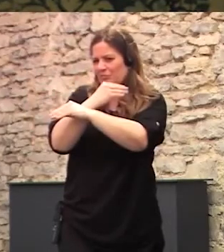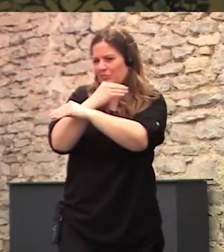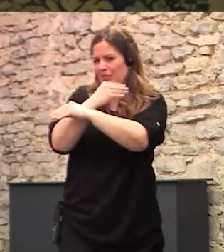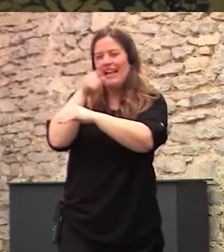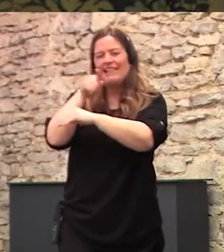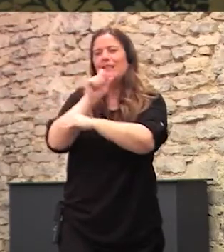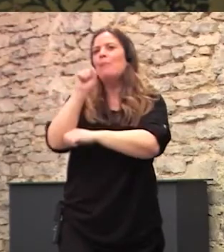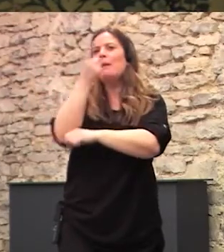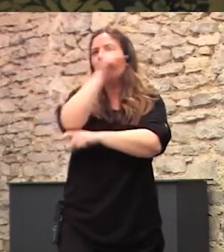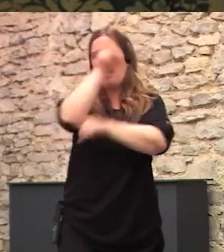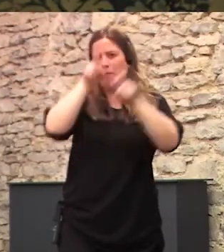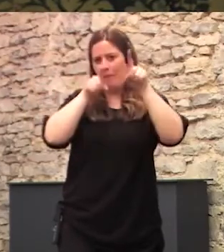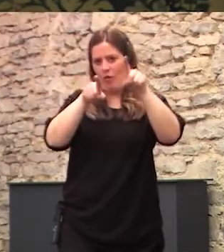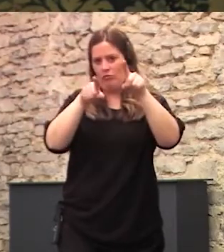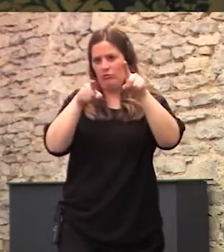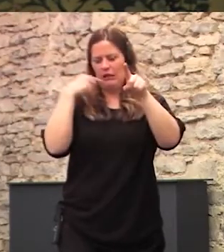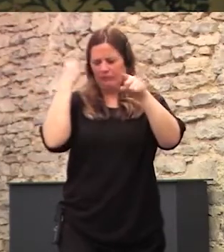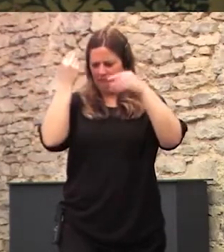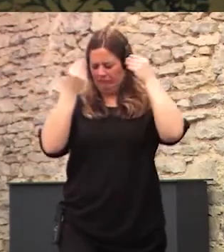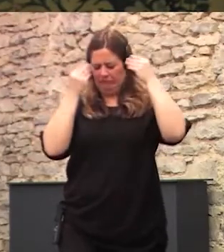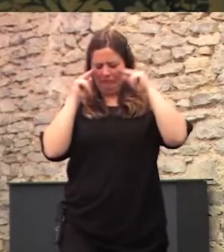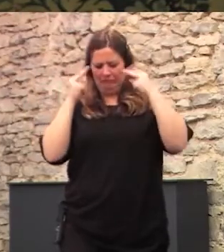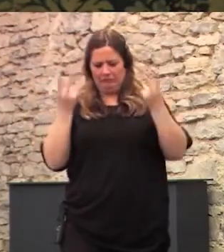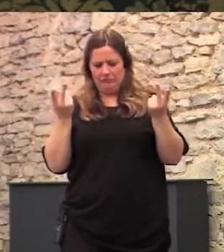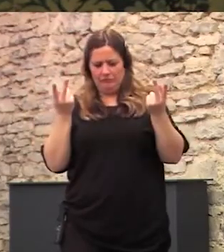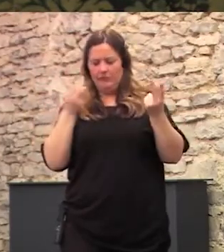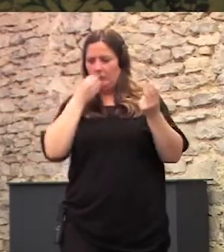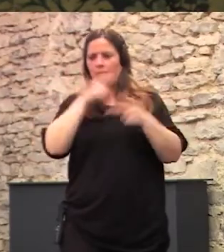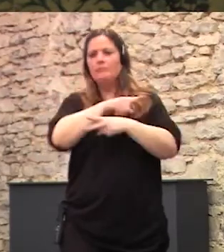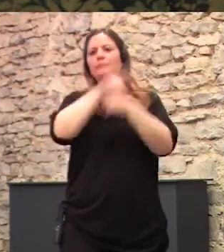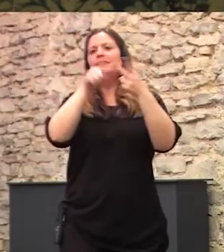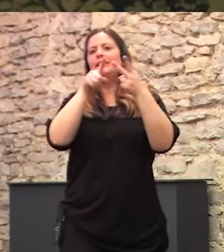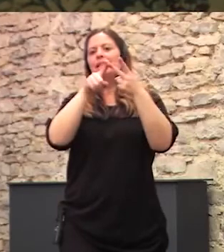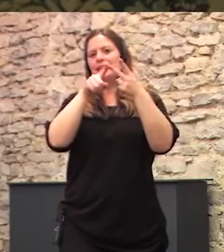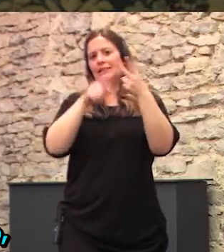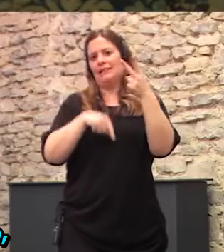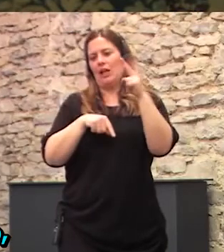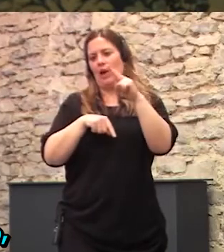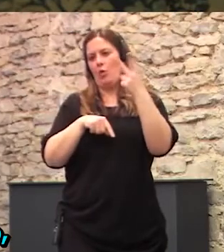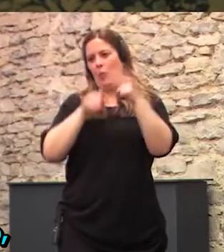pregunta que se hacen. La segunda,